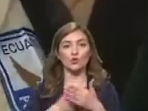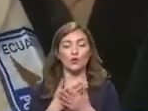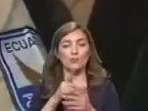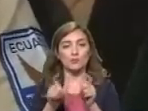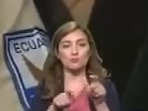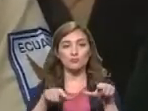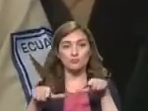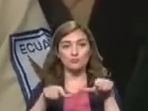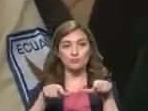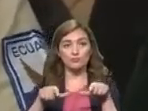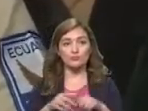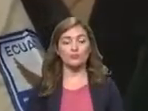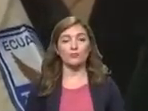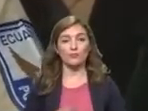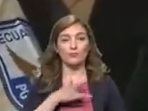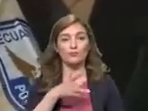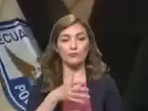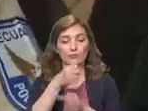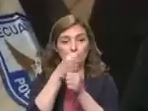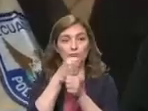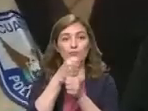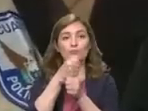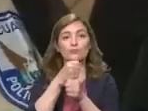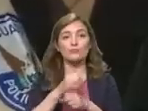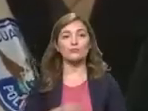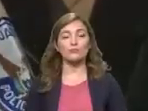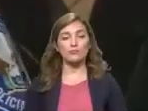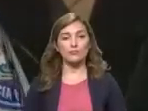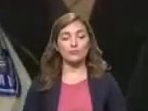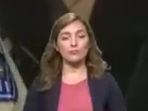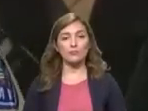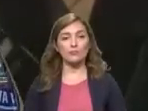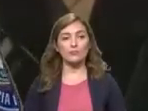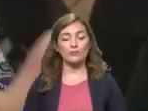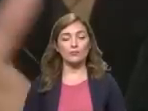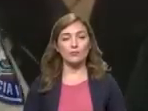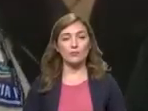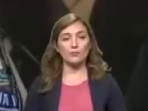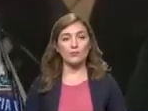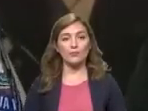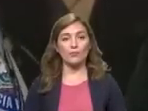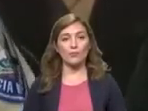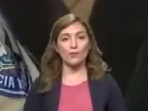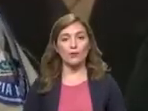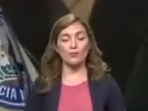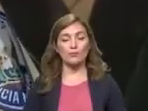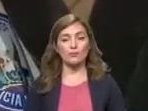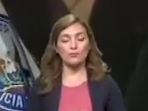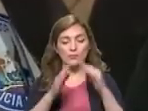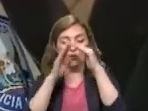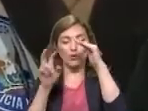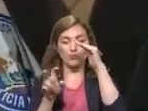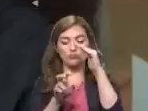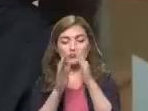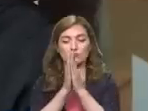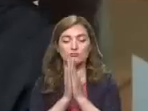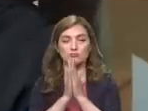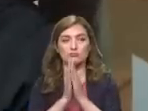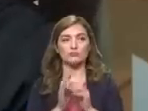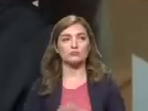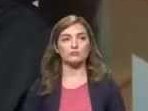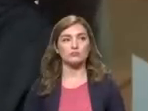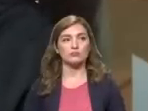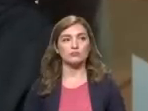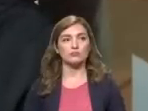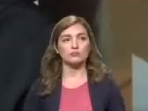se encuentren, tengan la seguridad y que ellos, en su calidad de refugiados, es lo que están pidiendo mientras se encuentran aquí en el país. Del